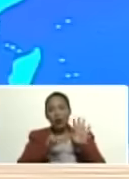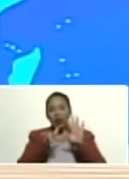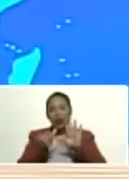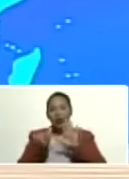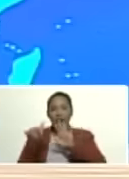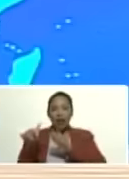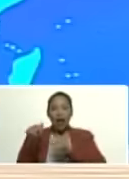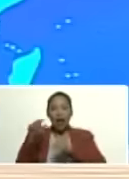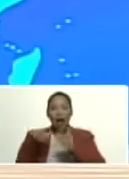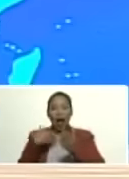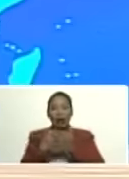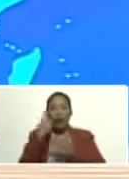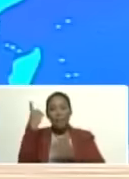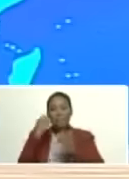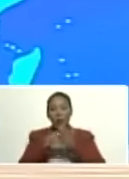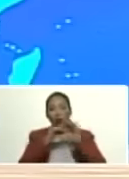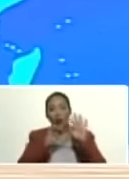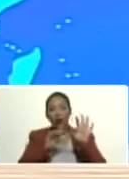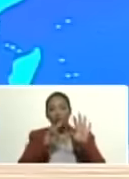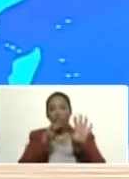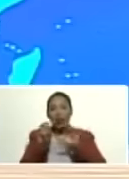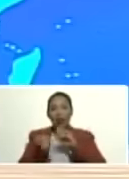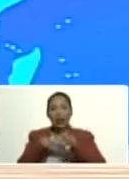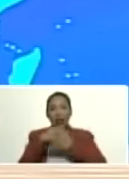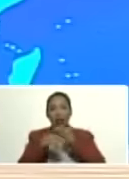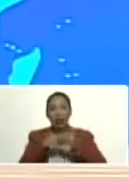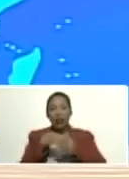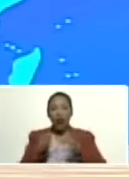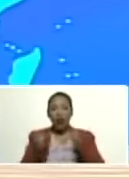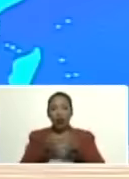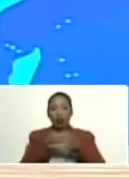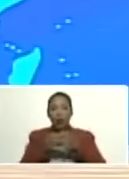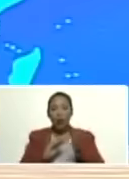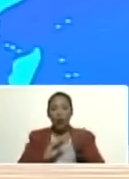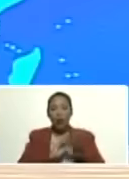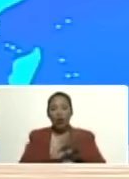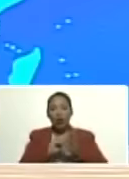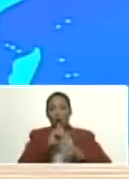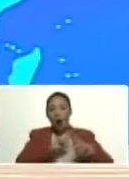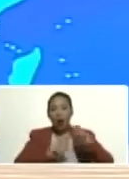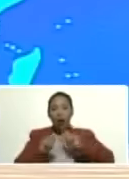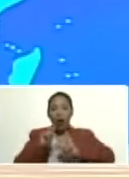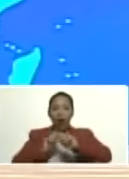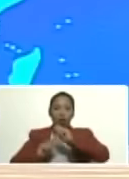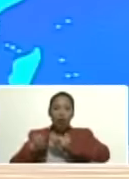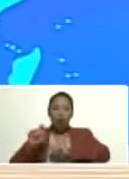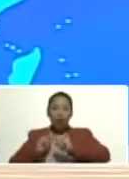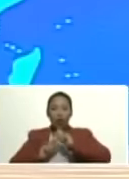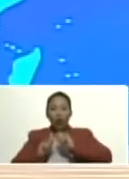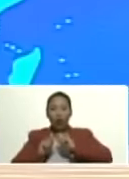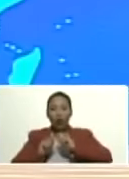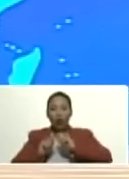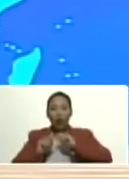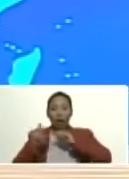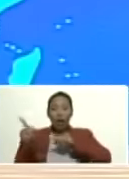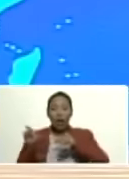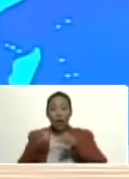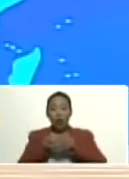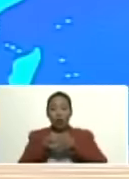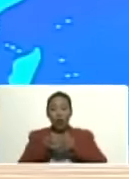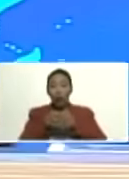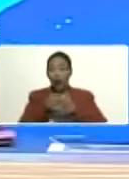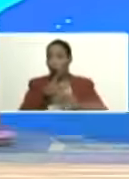1966 a 1970 se conformó la comisión establecida para las negociaciones. Esa comisión no